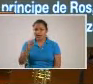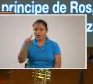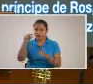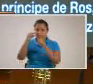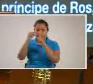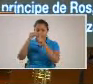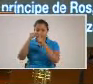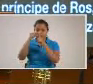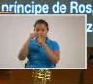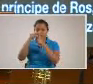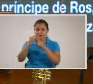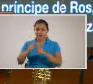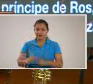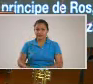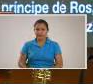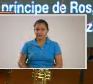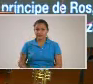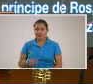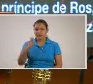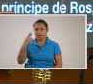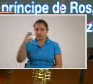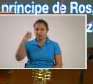miren, Ros,